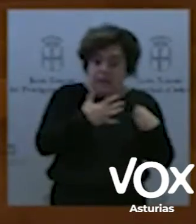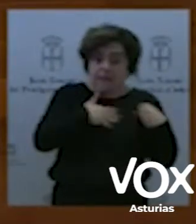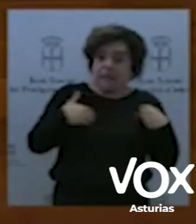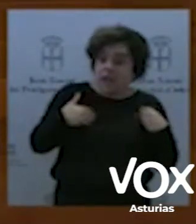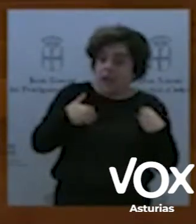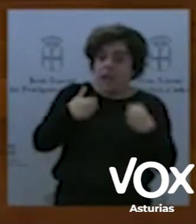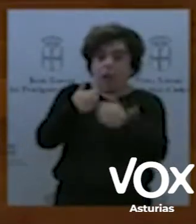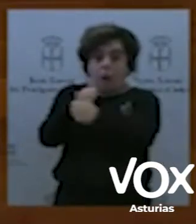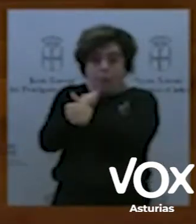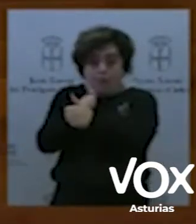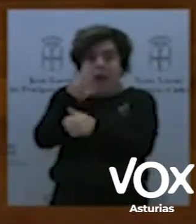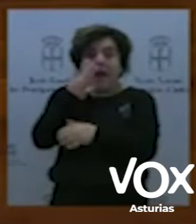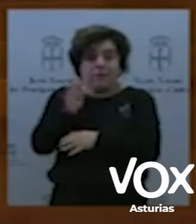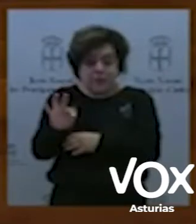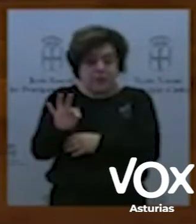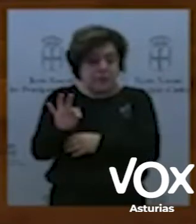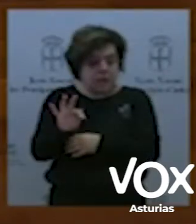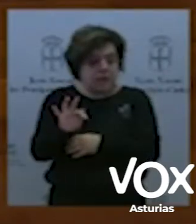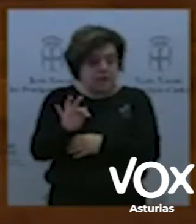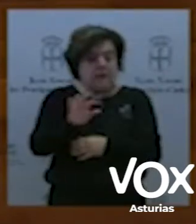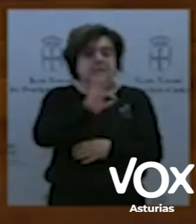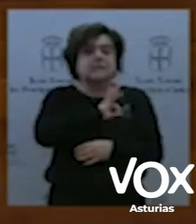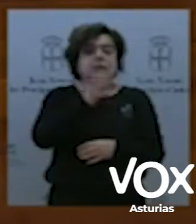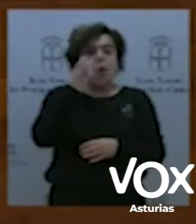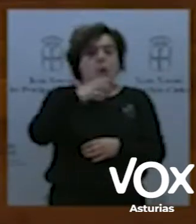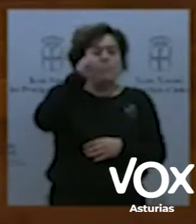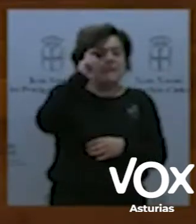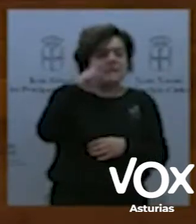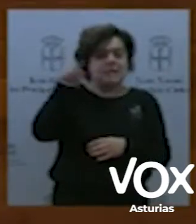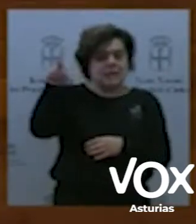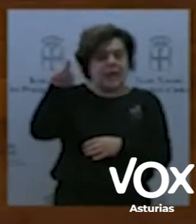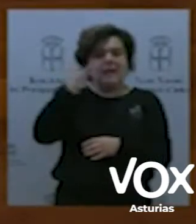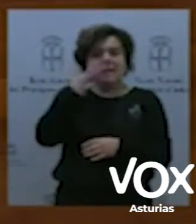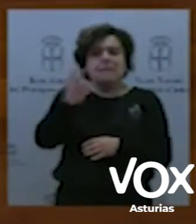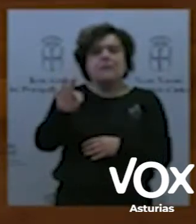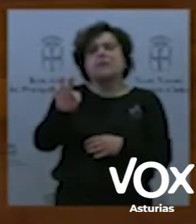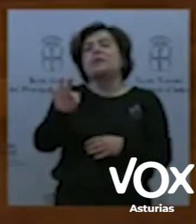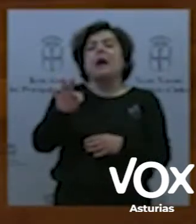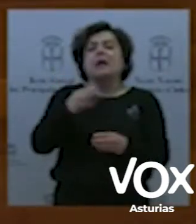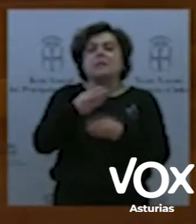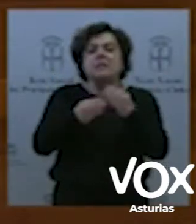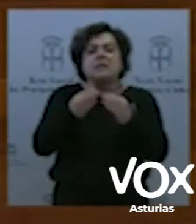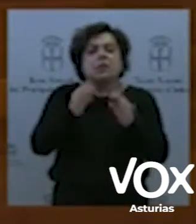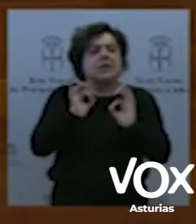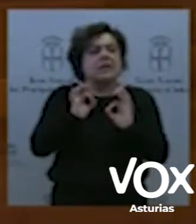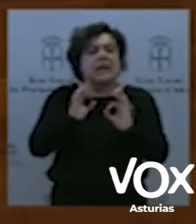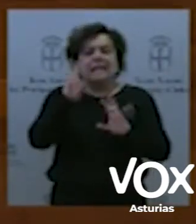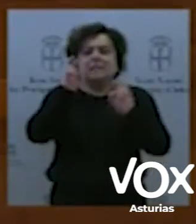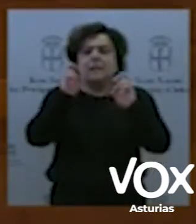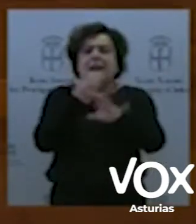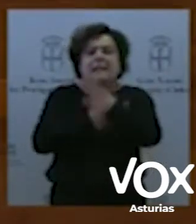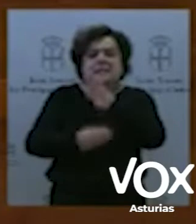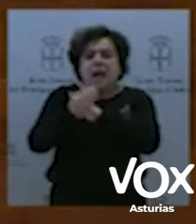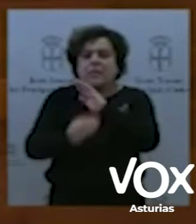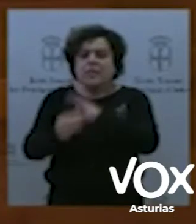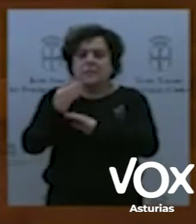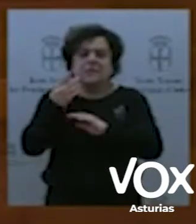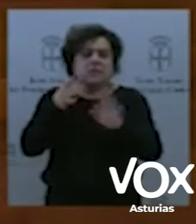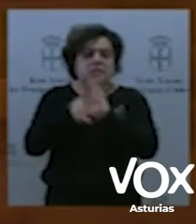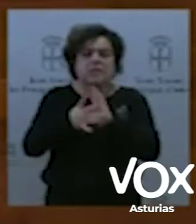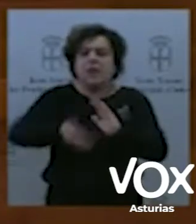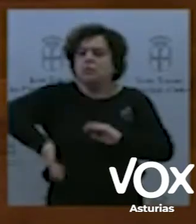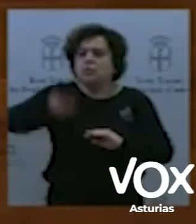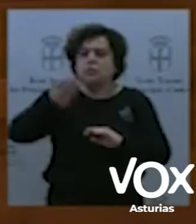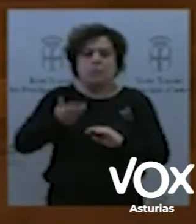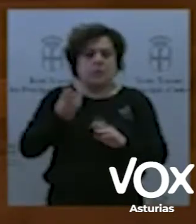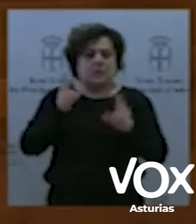hicieron de la natalidad casi, señorías, una cuestión de Estado, algo que ustedes tocan muy por encima de su dictamen. Recordemos que